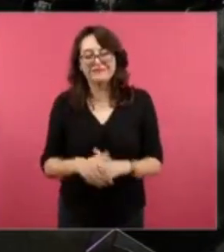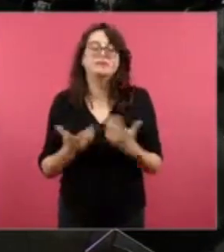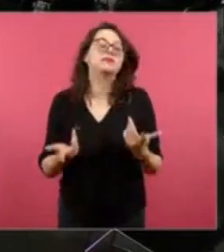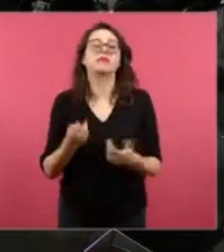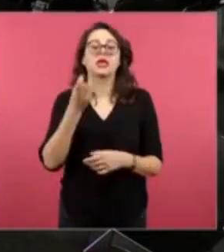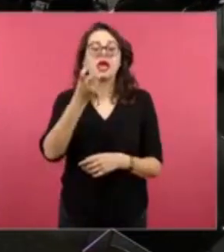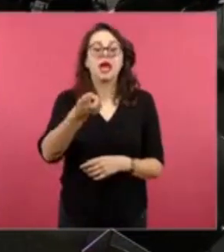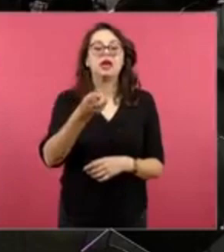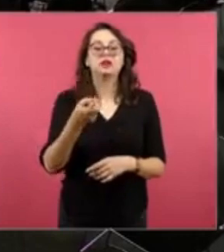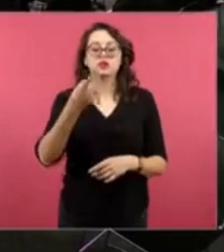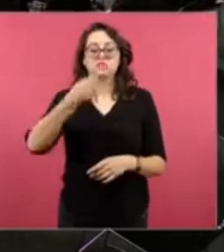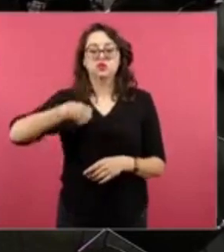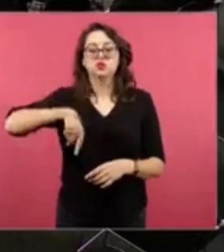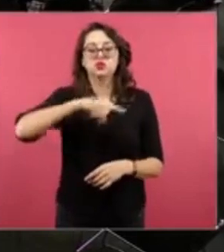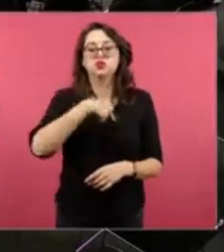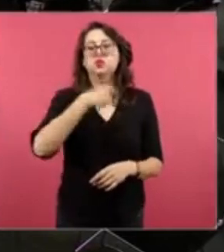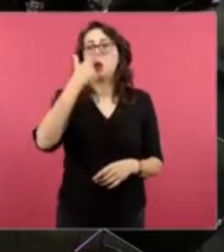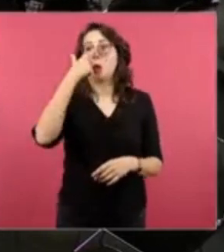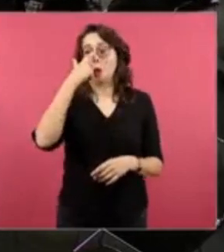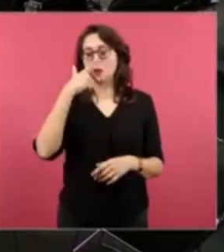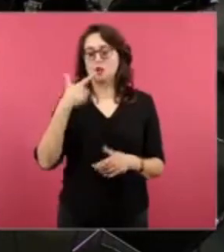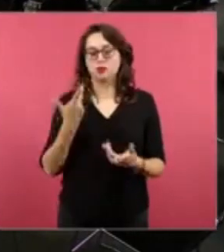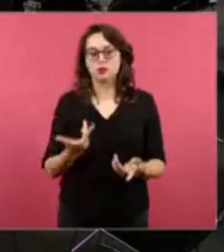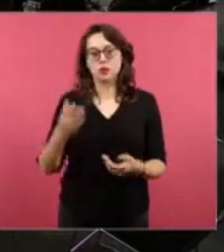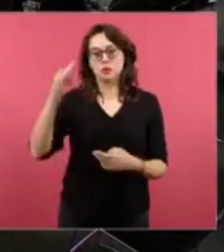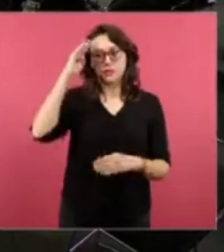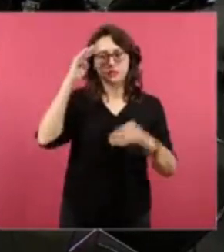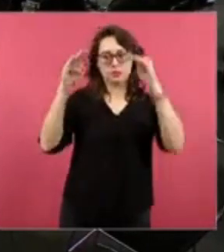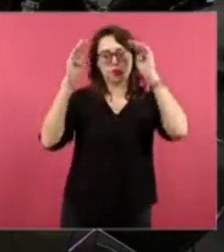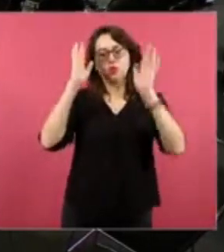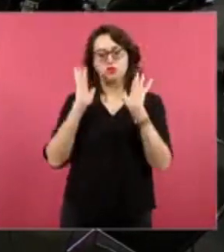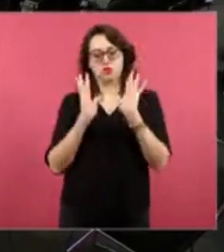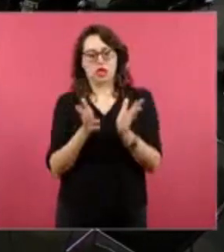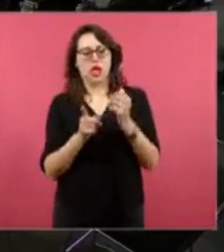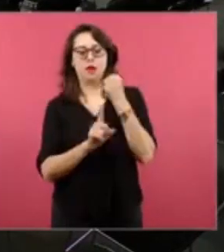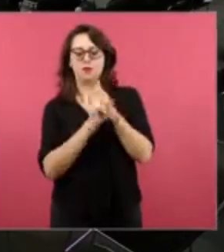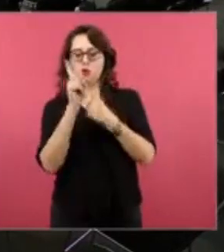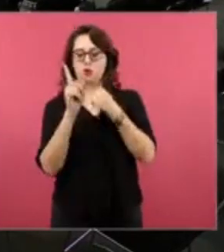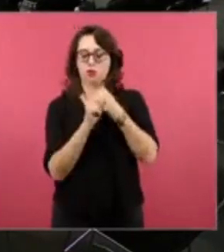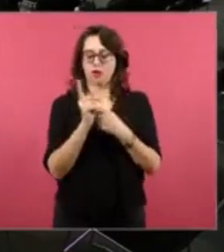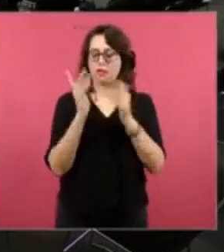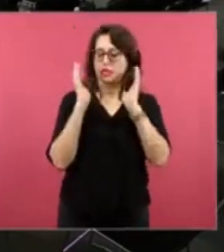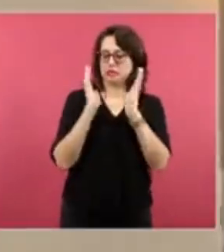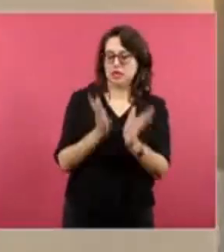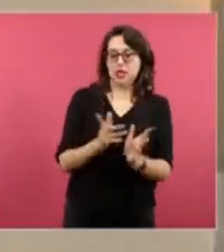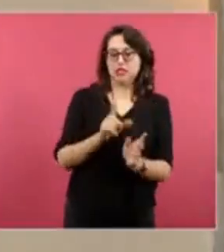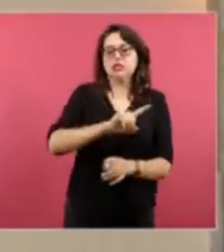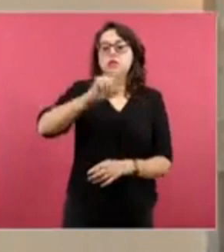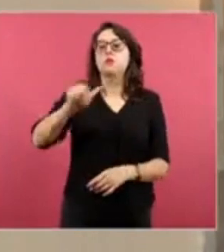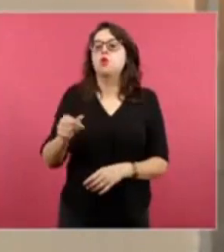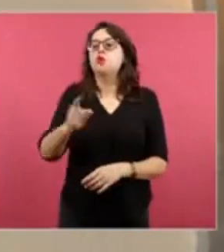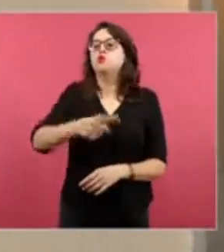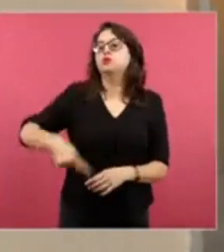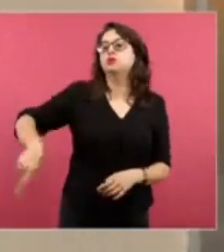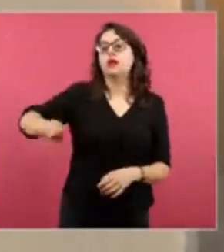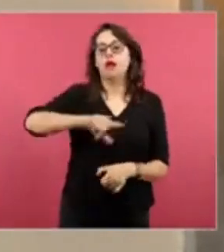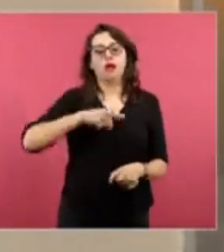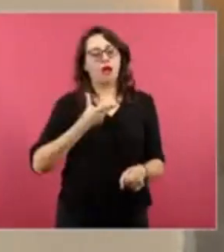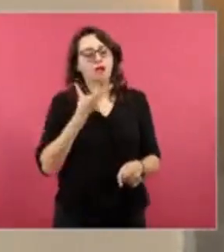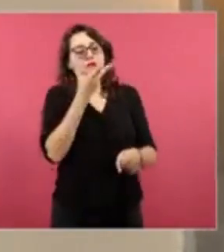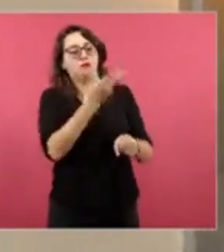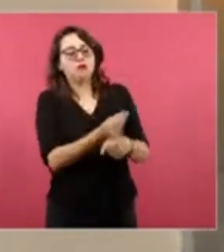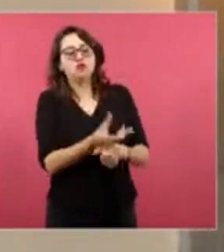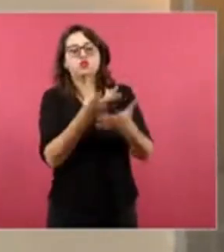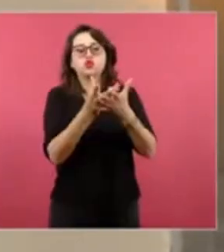los resultados, las posibles soluciones de intervención. Los niños no solo van a aprender, sino también